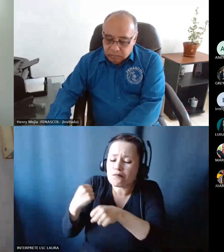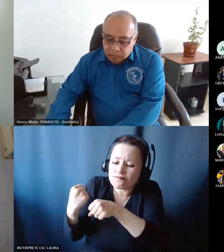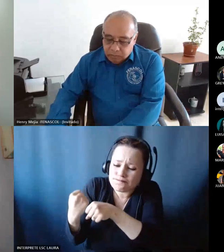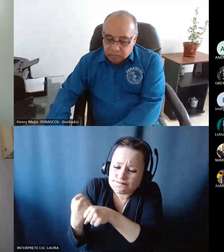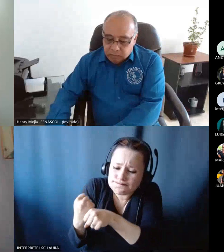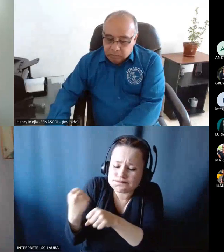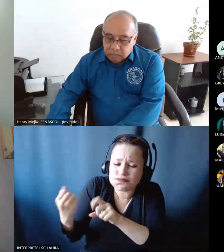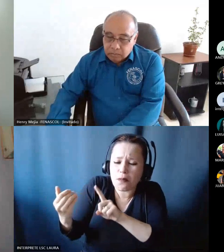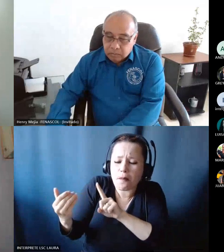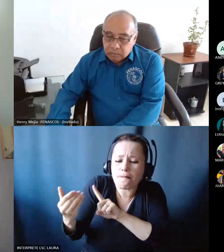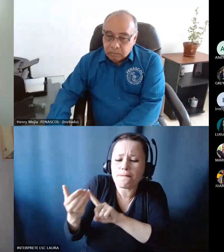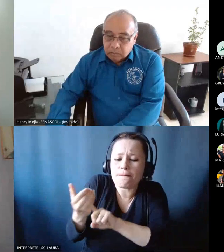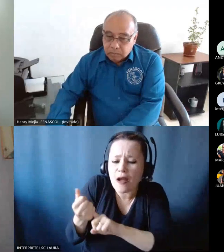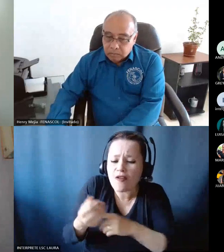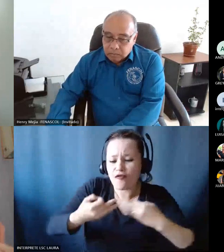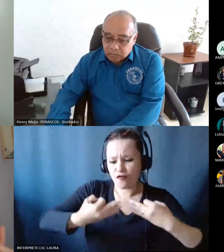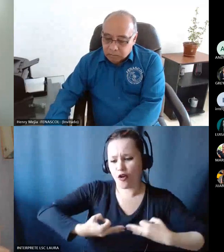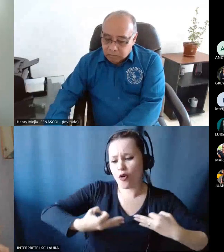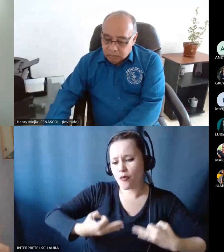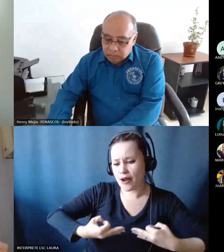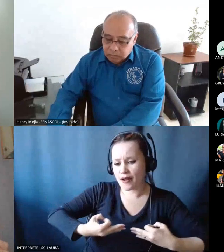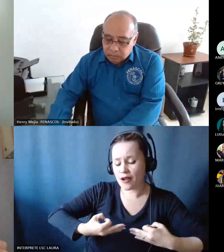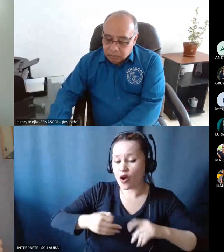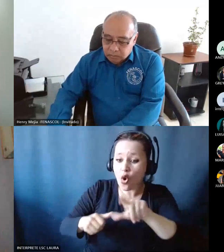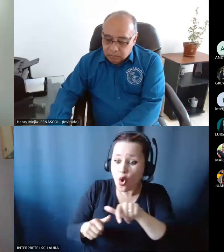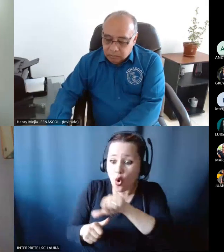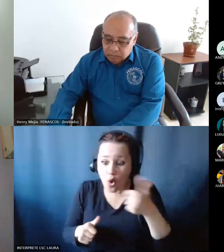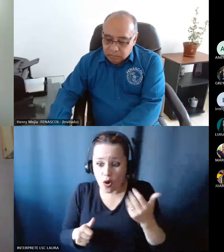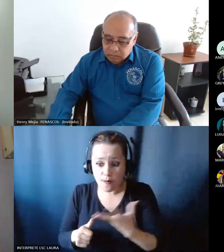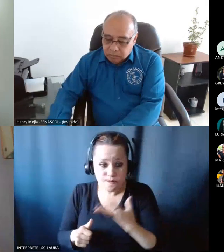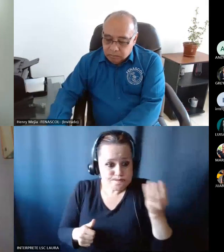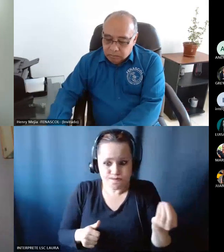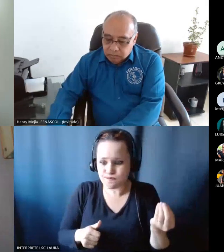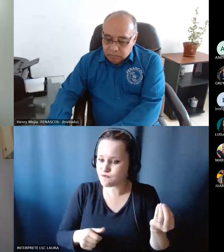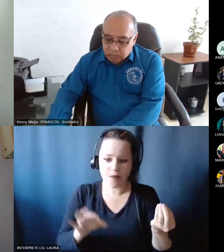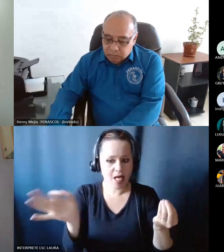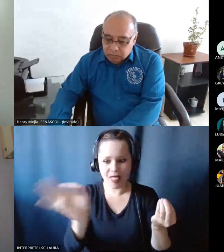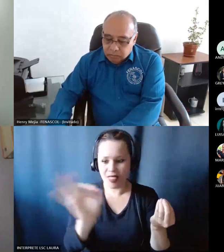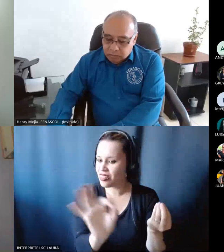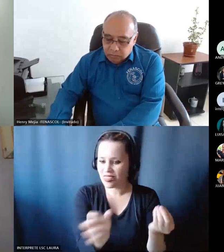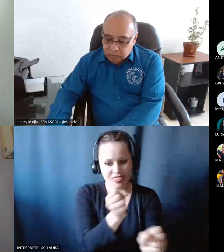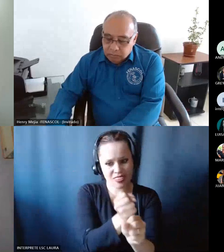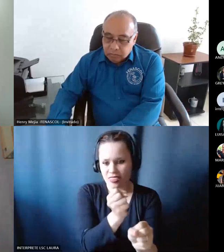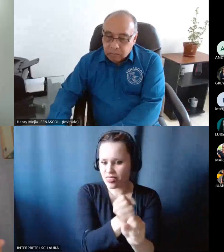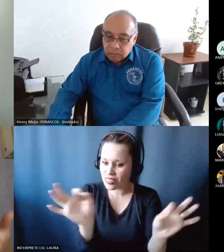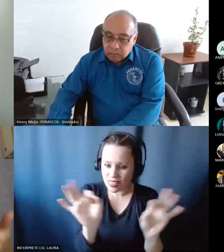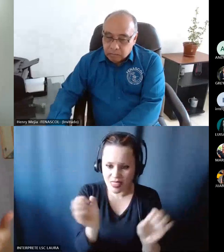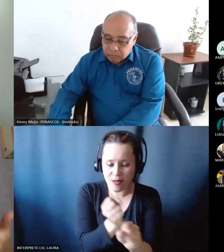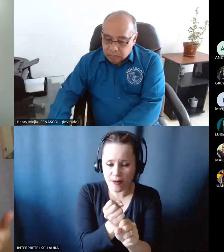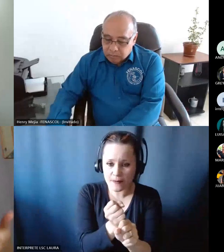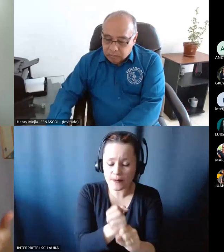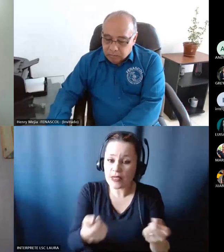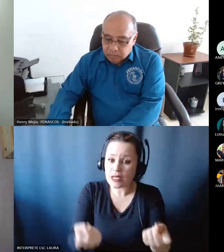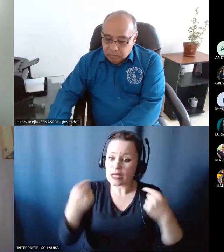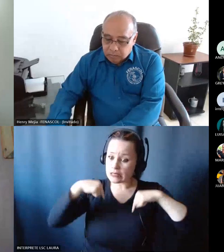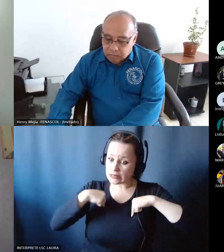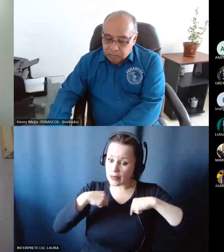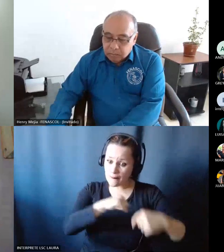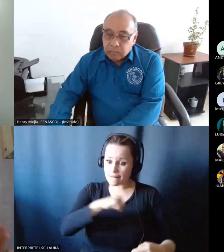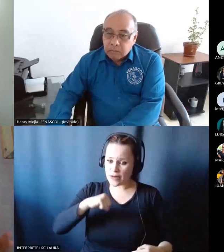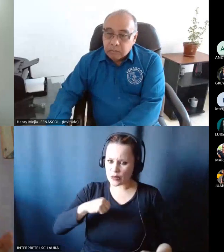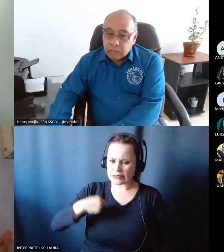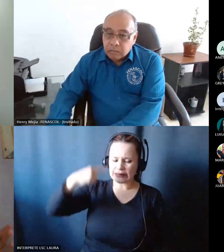medianamente formal las otras personas no tienen esta posibilidad desde el sector privado